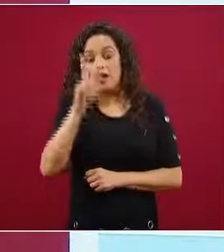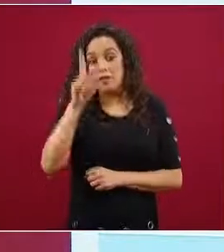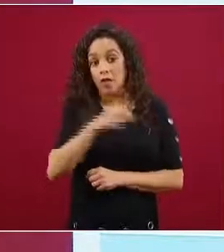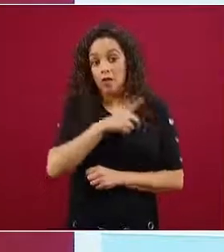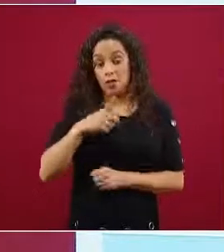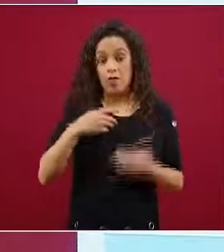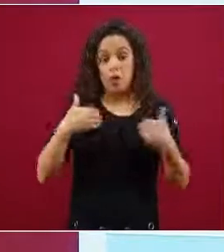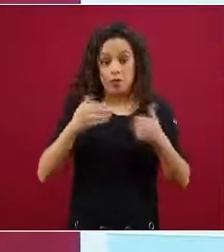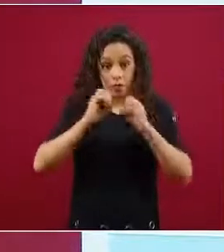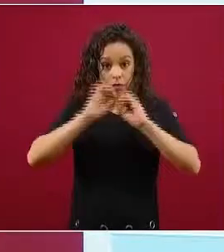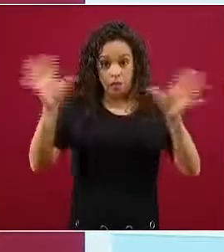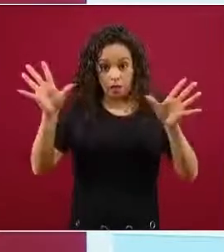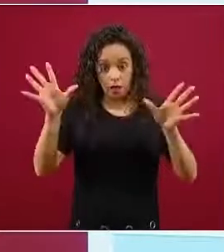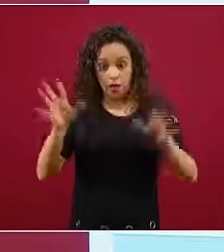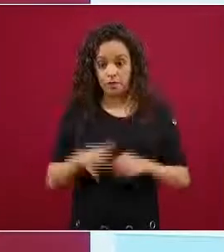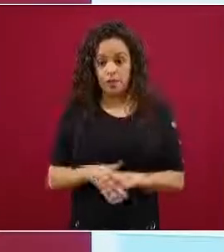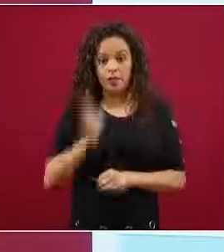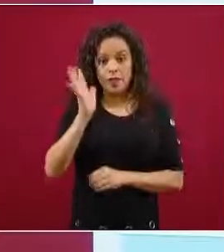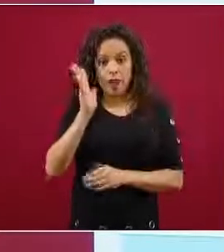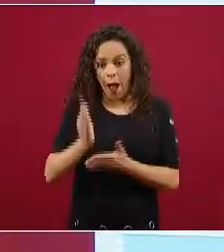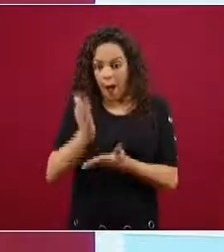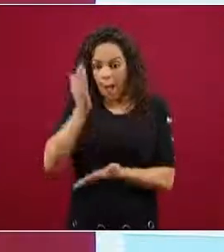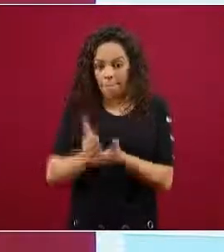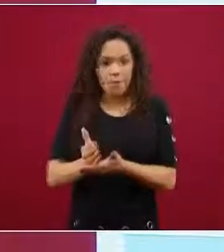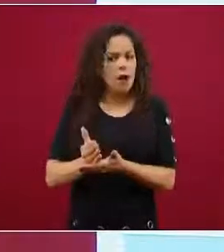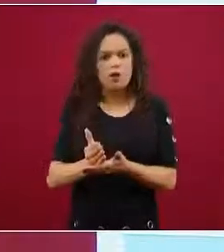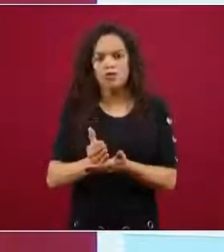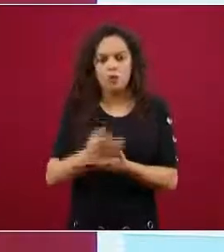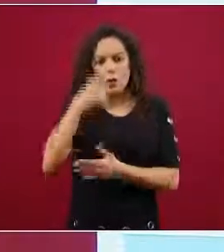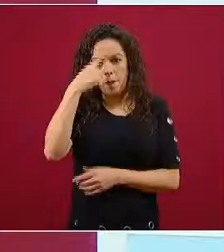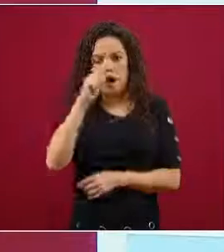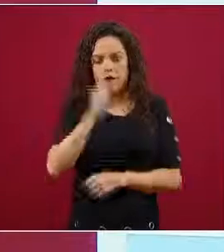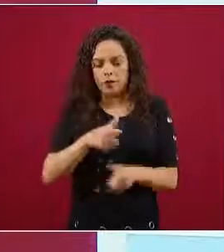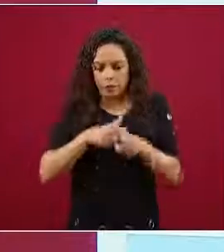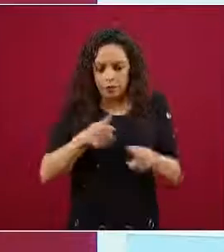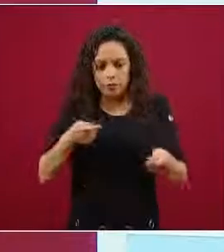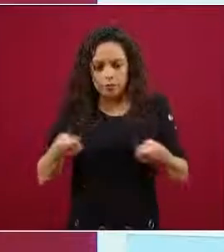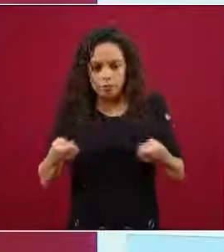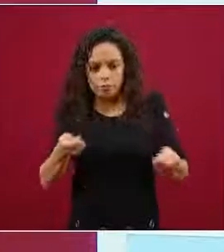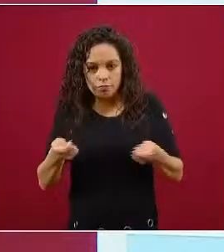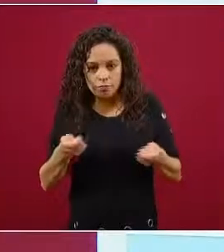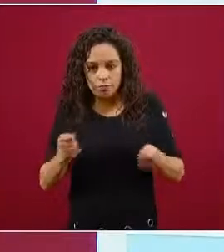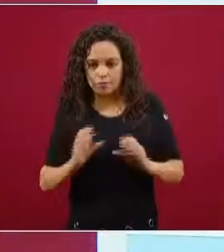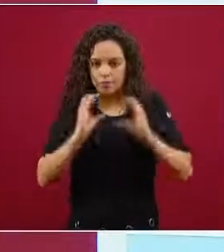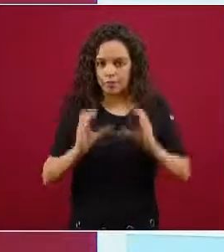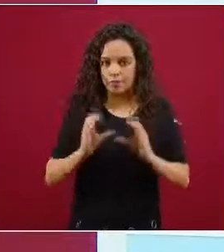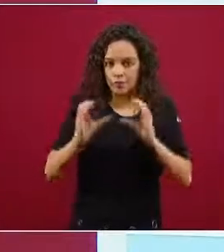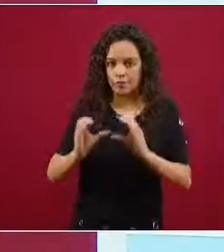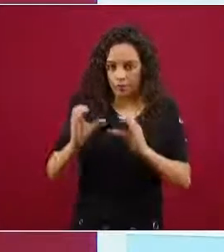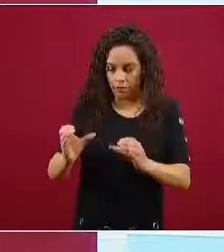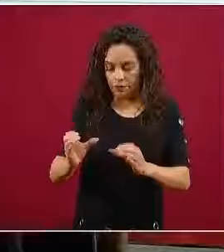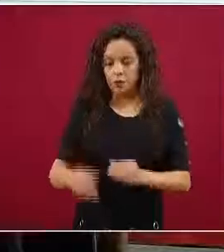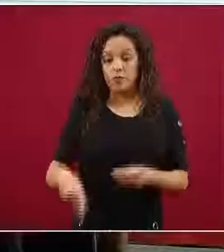se ha suspendido, sin embargo, puede ser que bajo la indicación precisa del personal